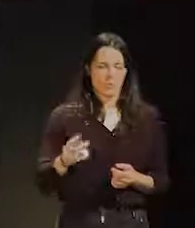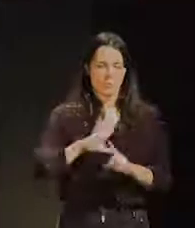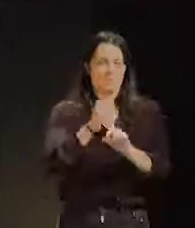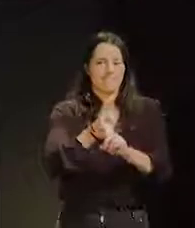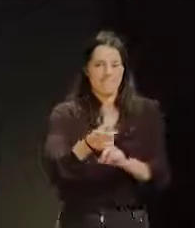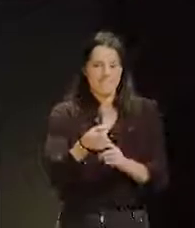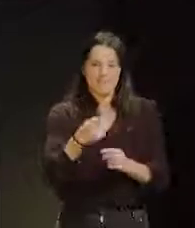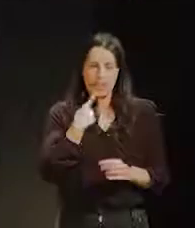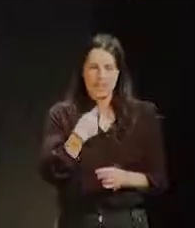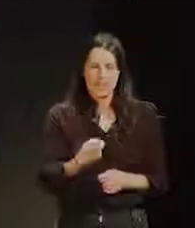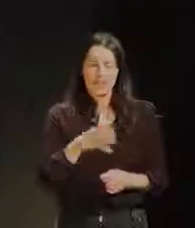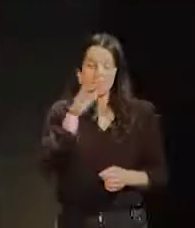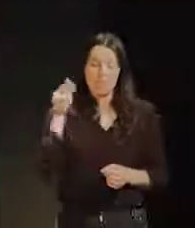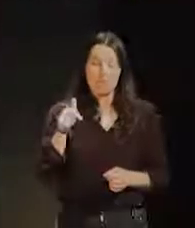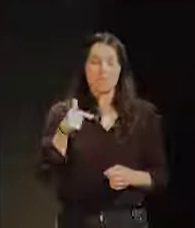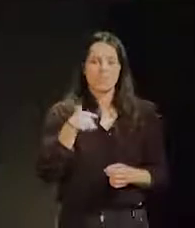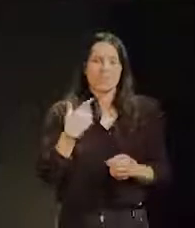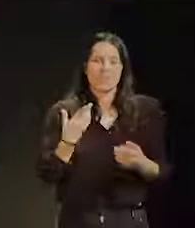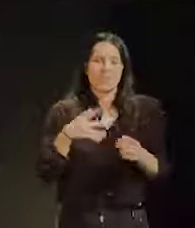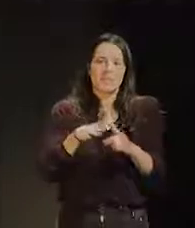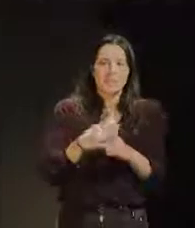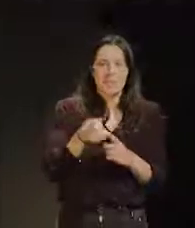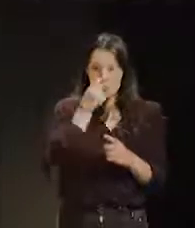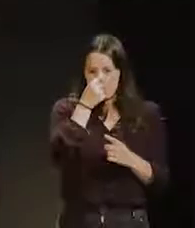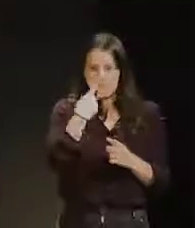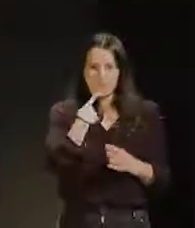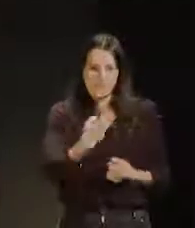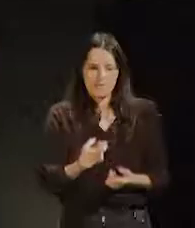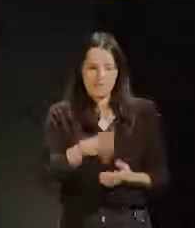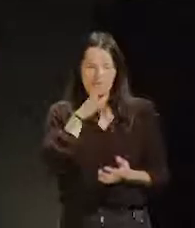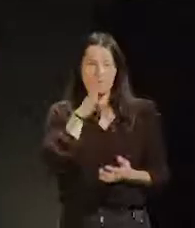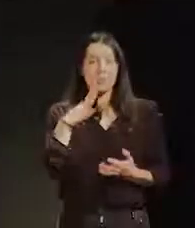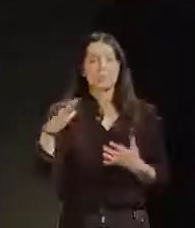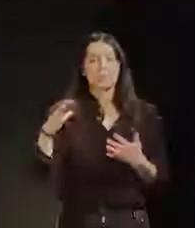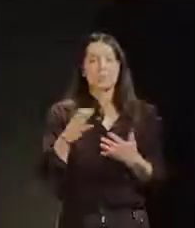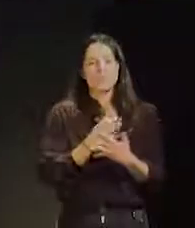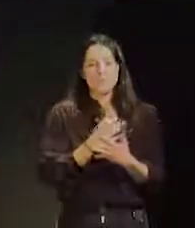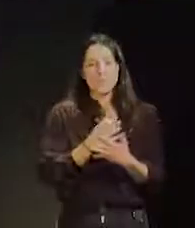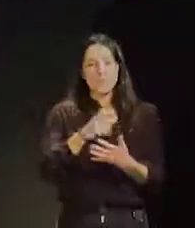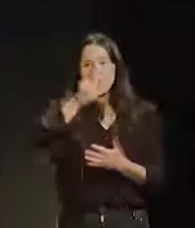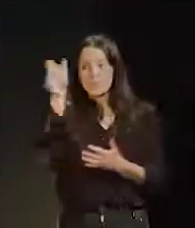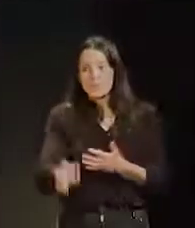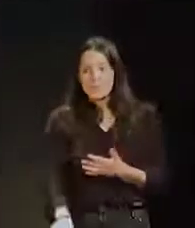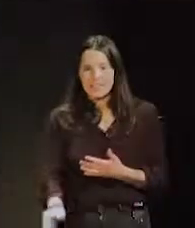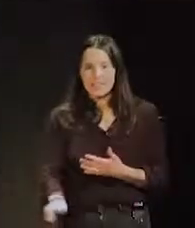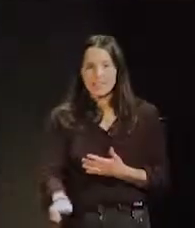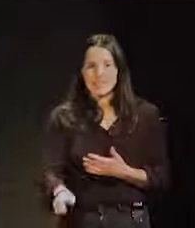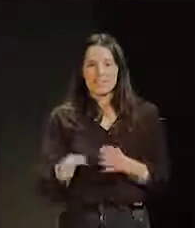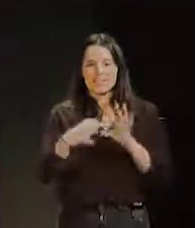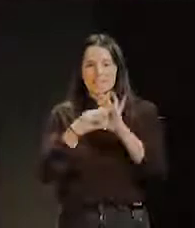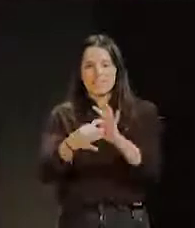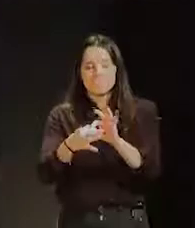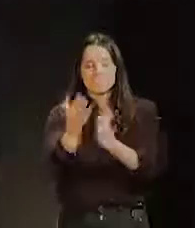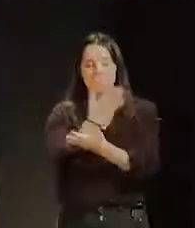Y por eso ha estado muy difícil, porque todo lo que pasa en Italia sobre la